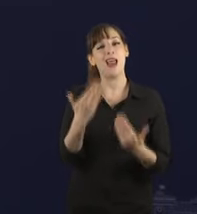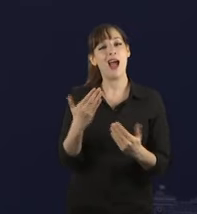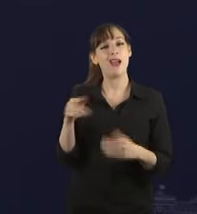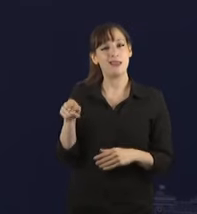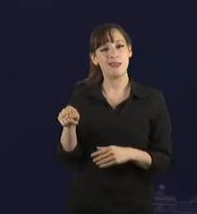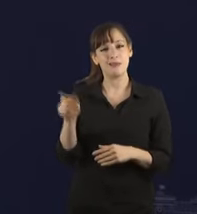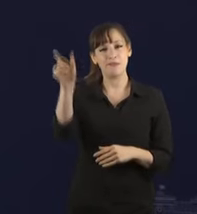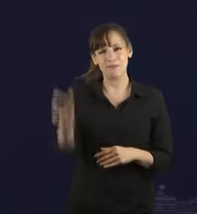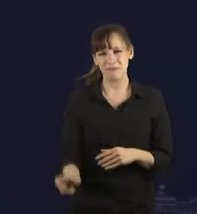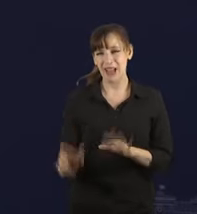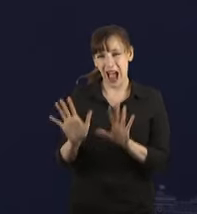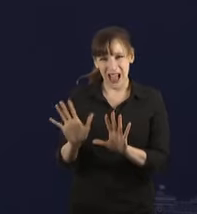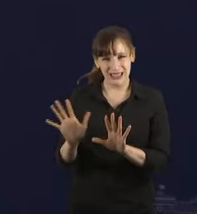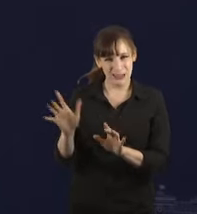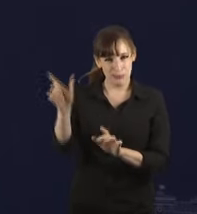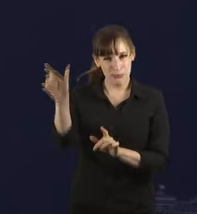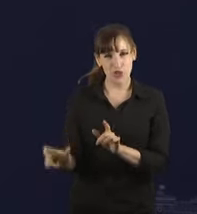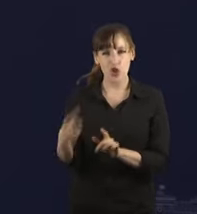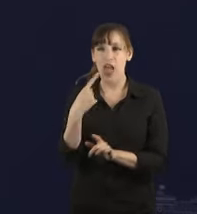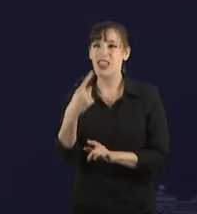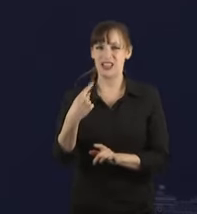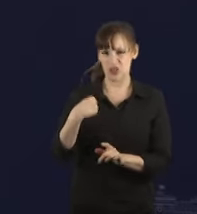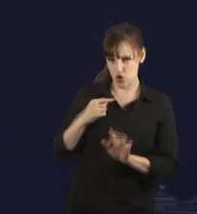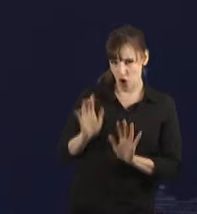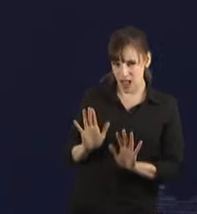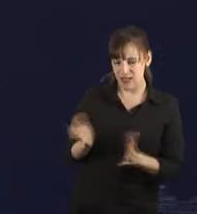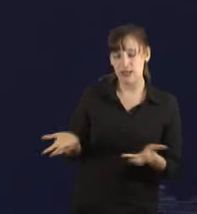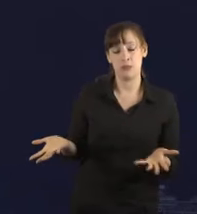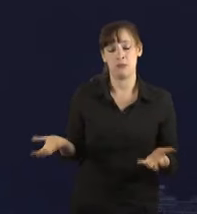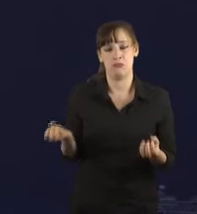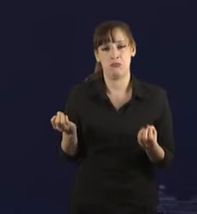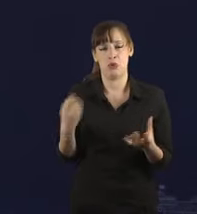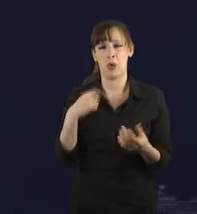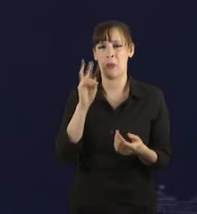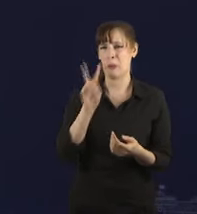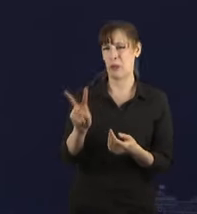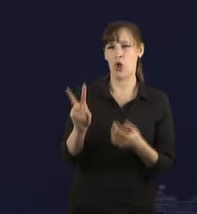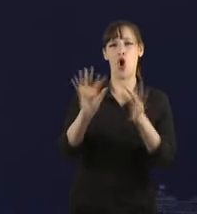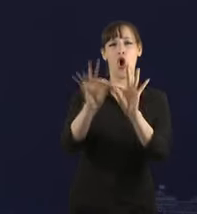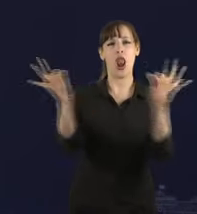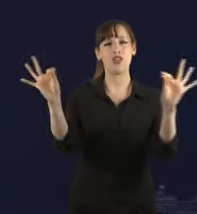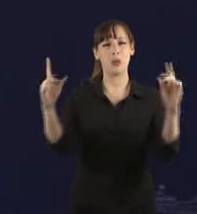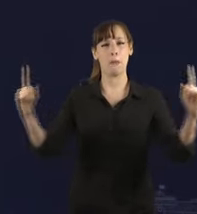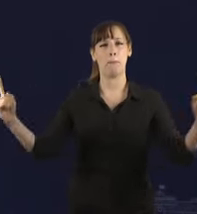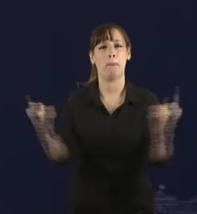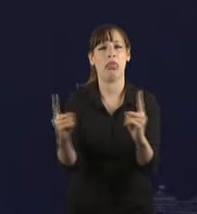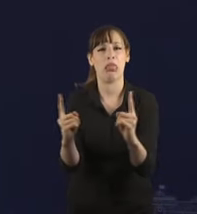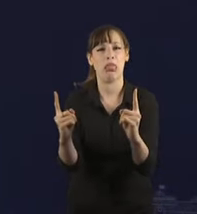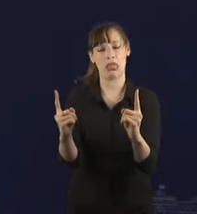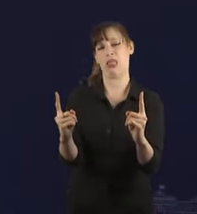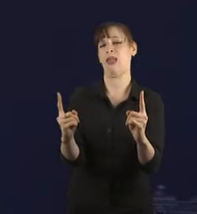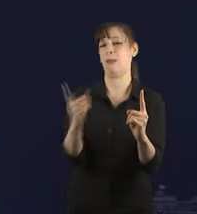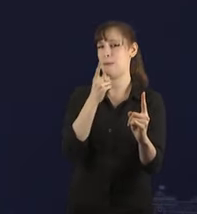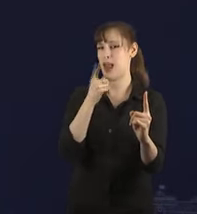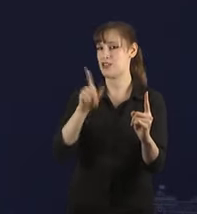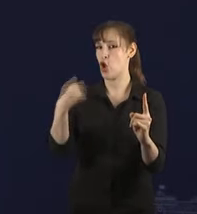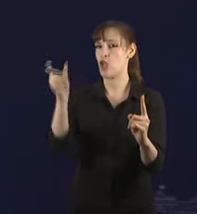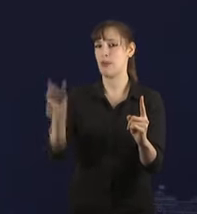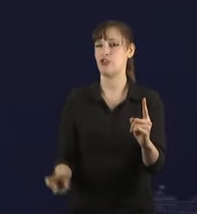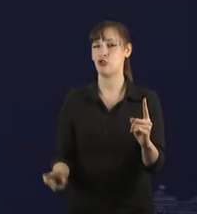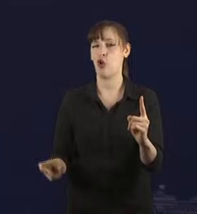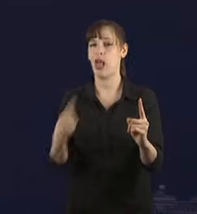burda definición de mi persona porque tener que leer unas pocas palabras evidentemente alguien se las anotó así